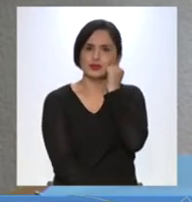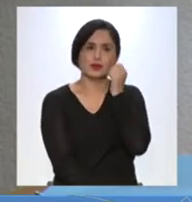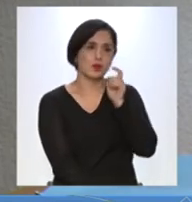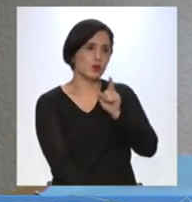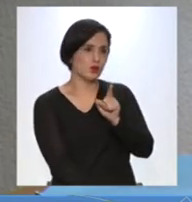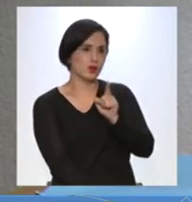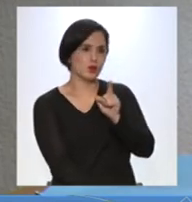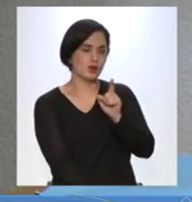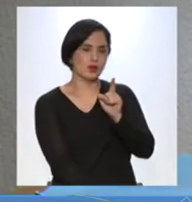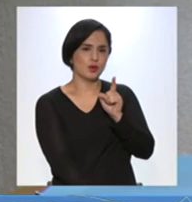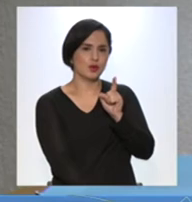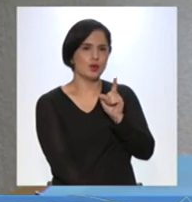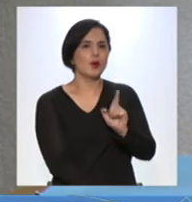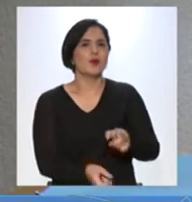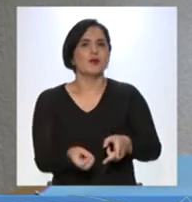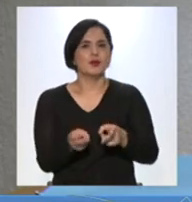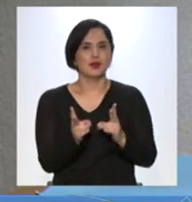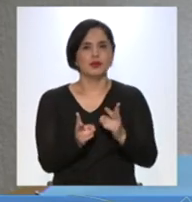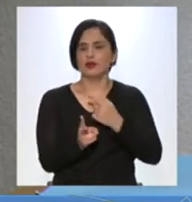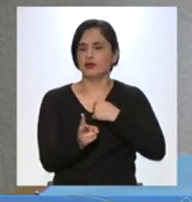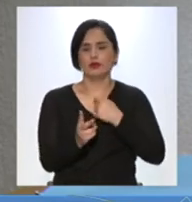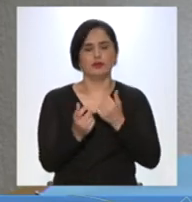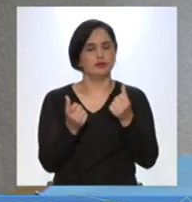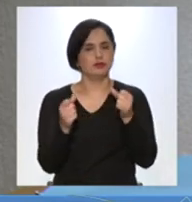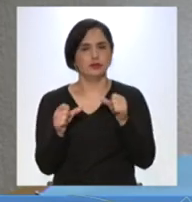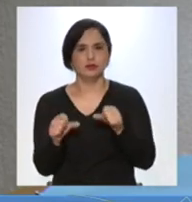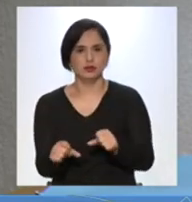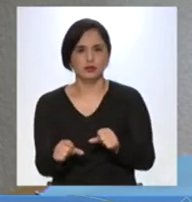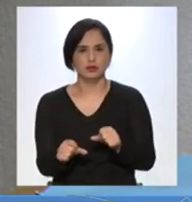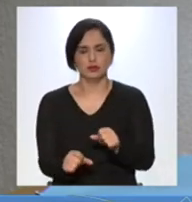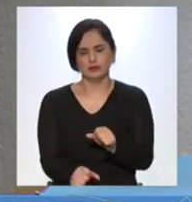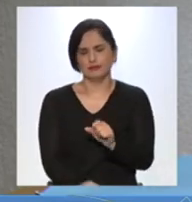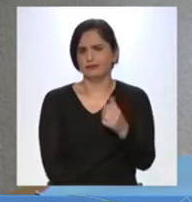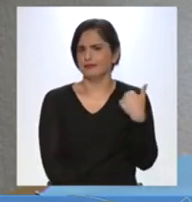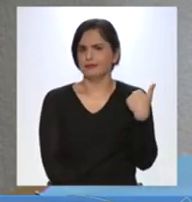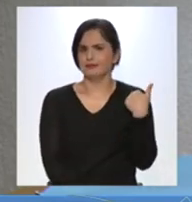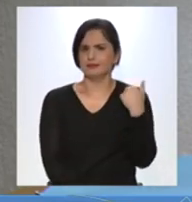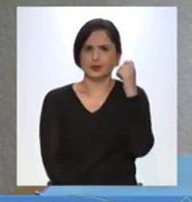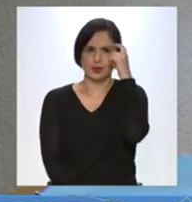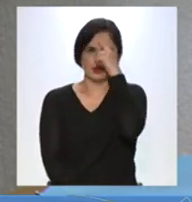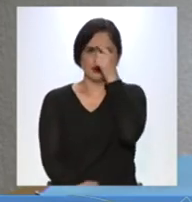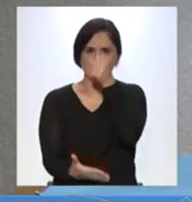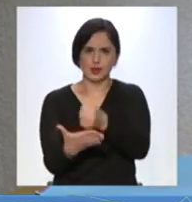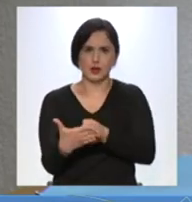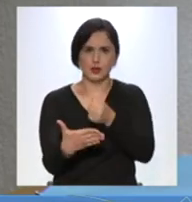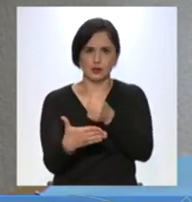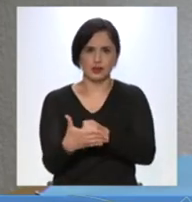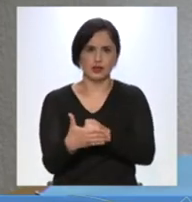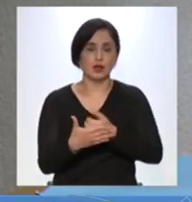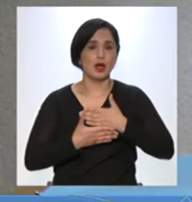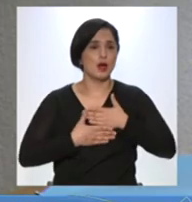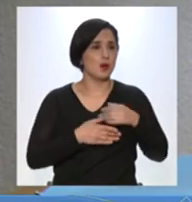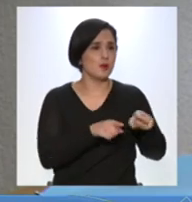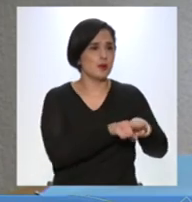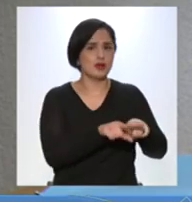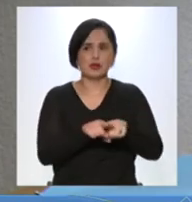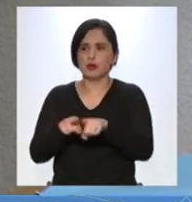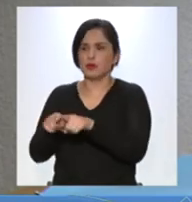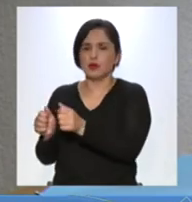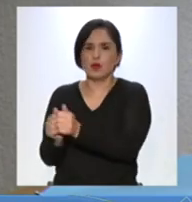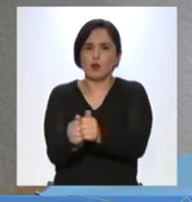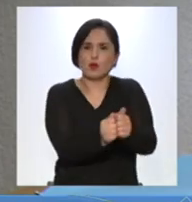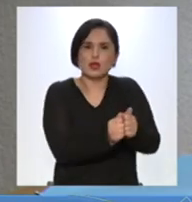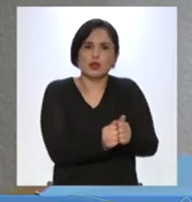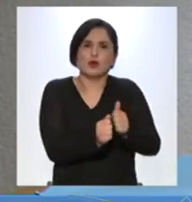el roble que permite que no decaiga por más duras que sean las batallas. A mis hermanos, compañeros,